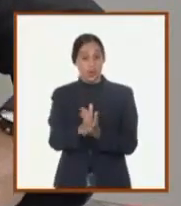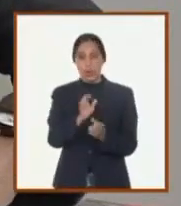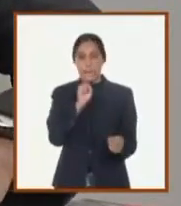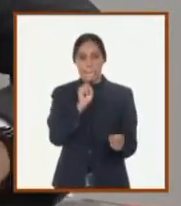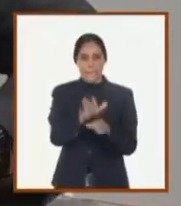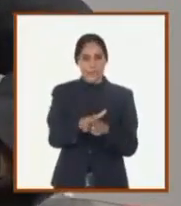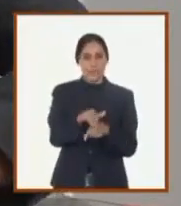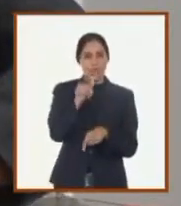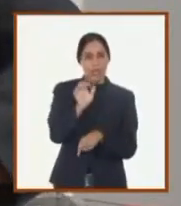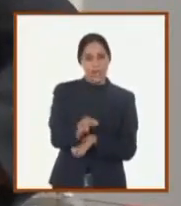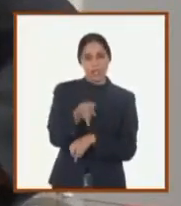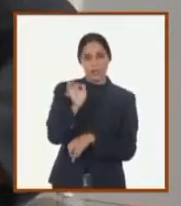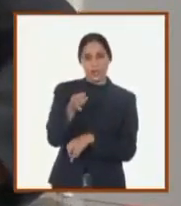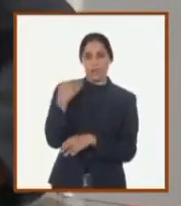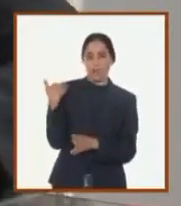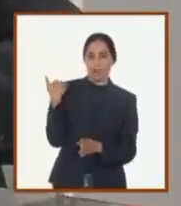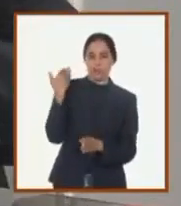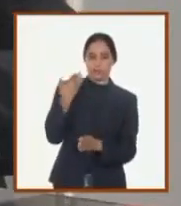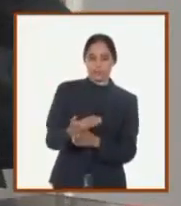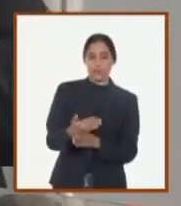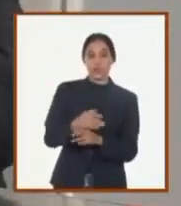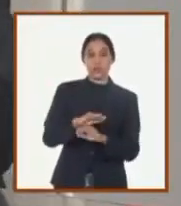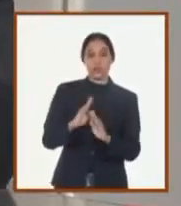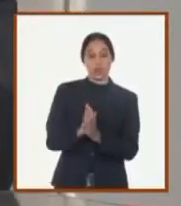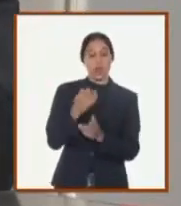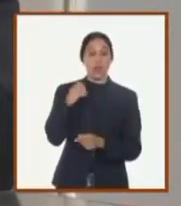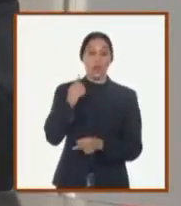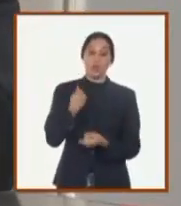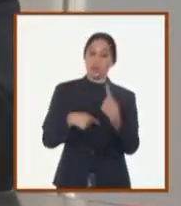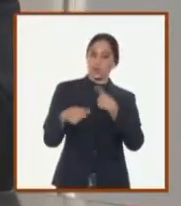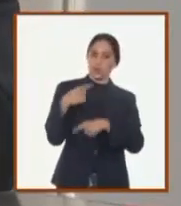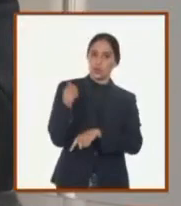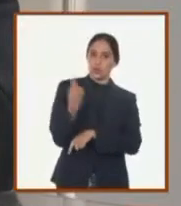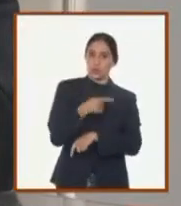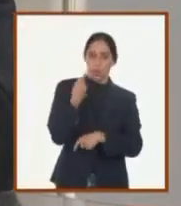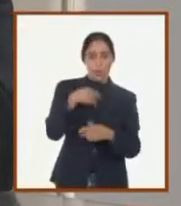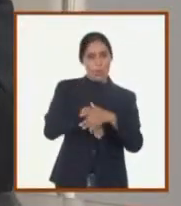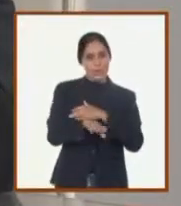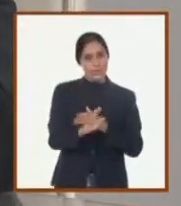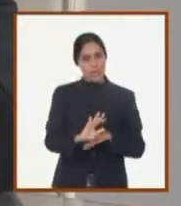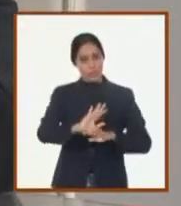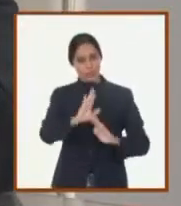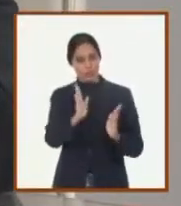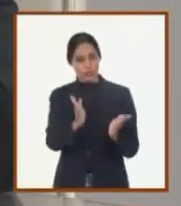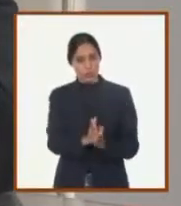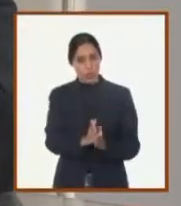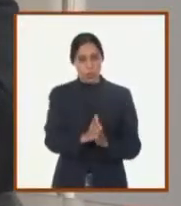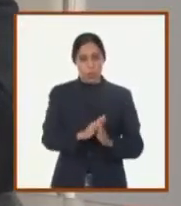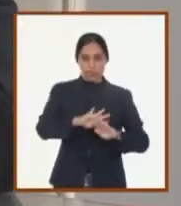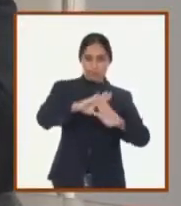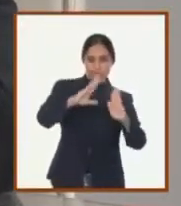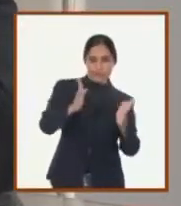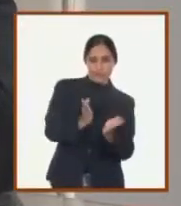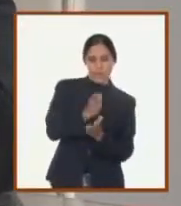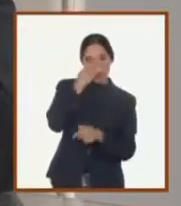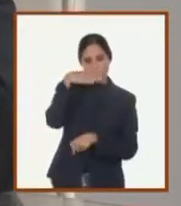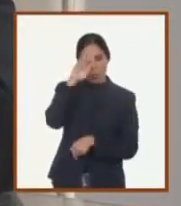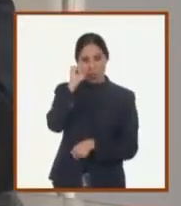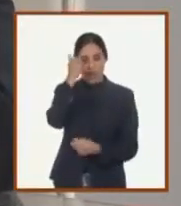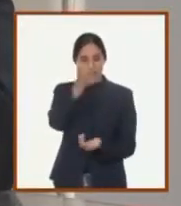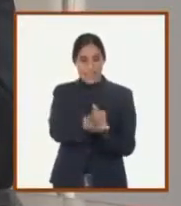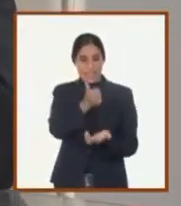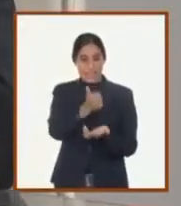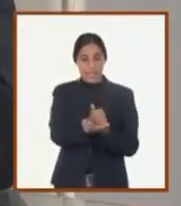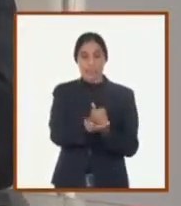la época de Celia y nosotros adoramos toda la documentación que hay en Cuba es del el centro de estudios martianos y está en nuestra